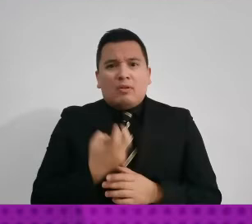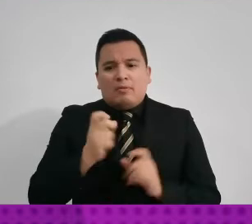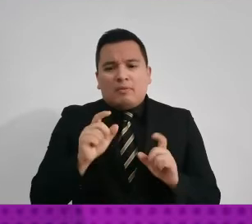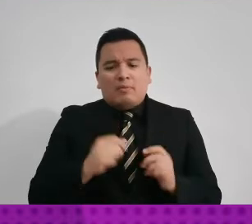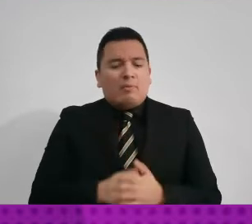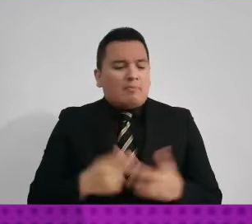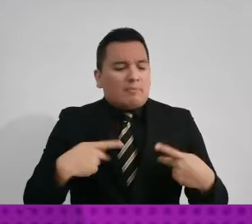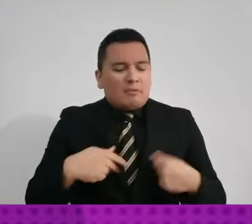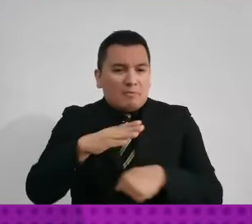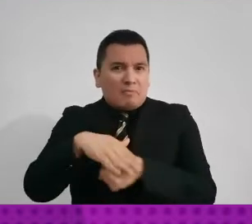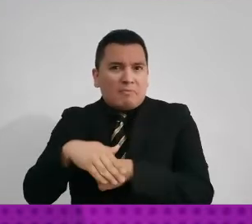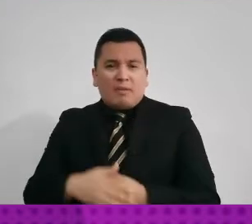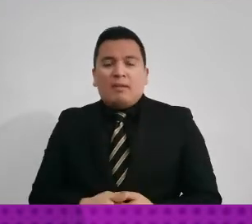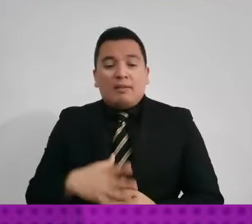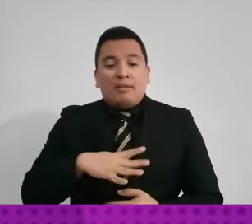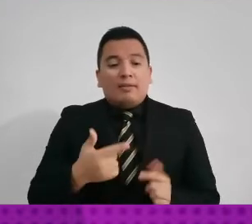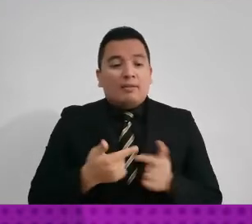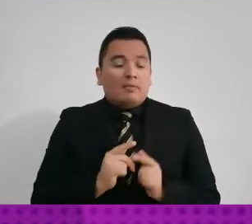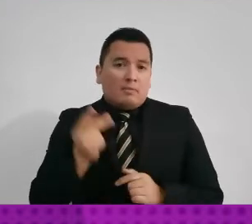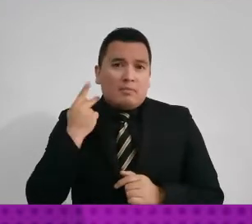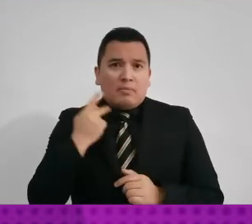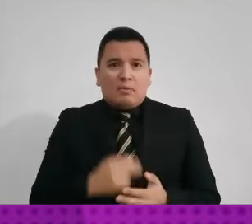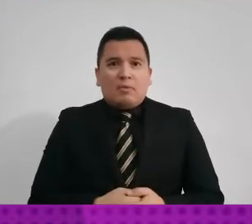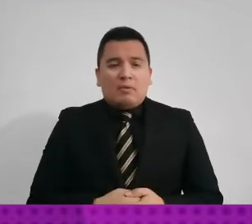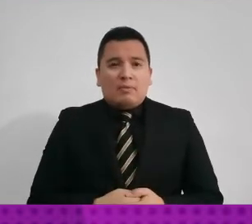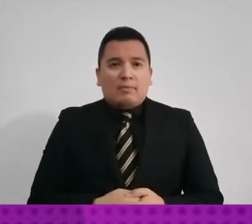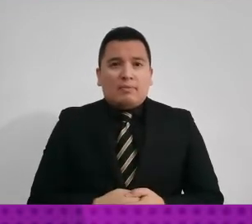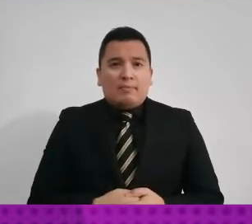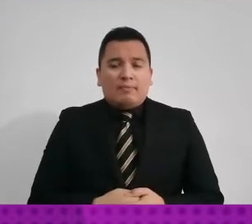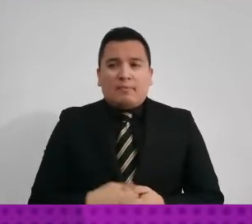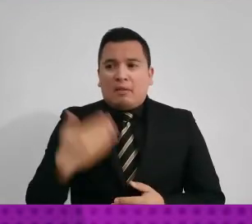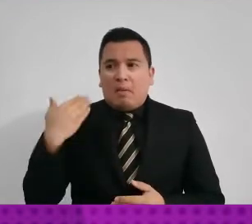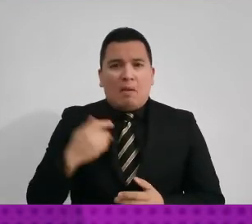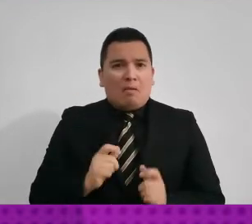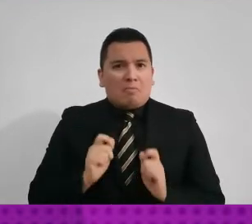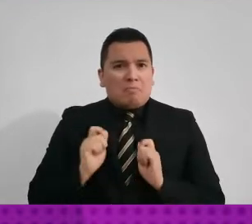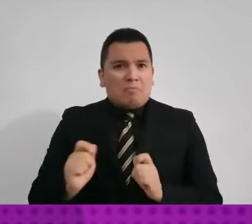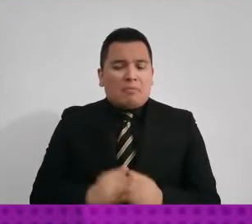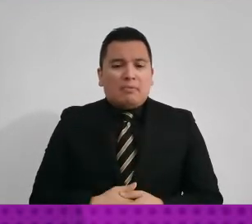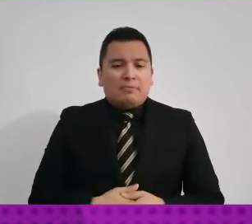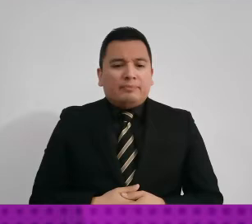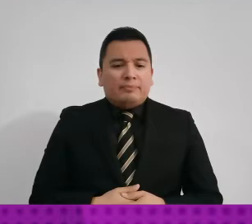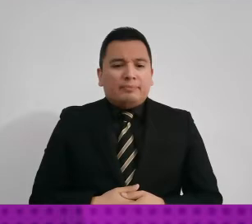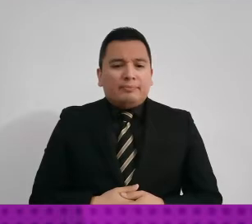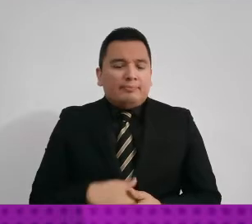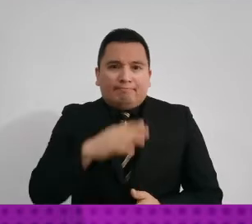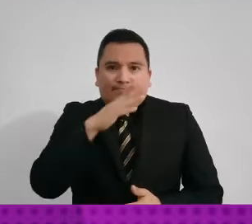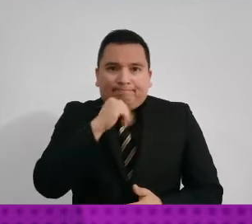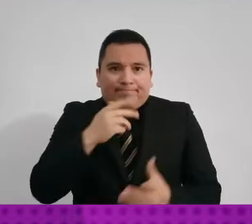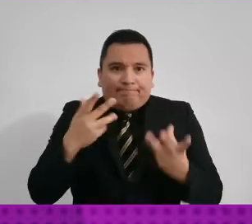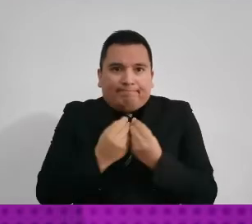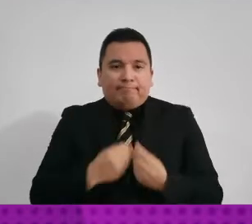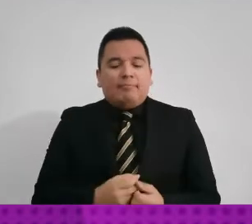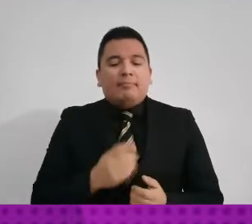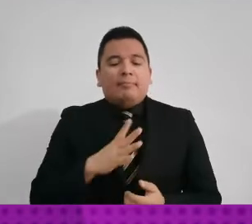pues hay que decirle a la ciudadanía que los partidos políticos que apenas recibieron su registro no se pueden